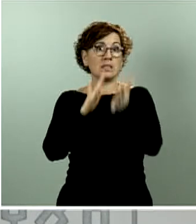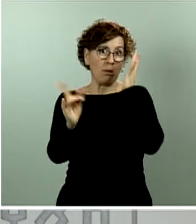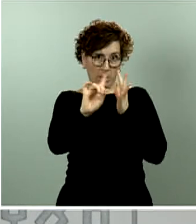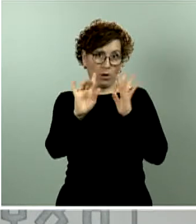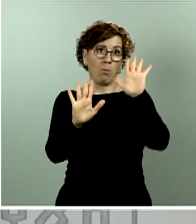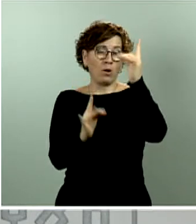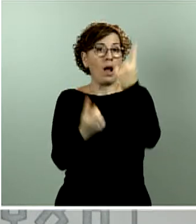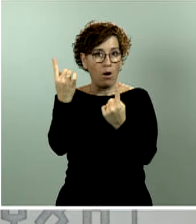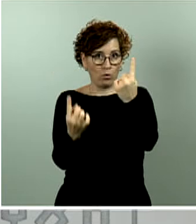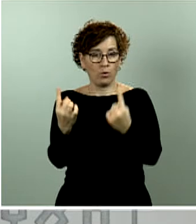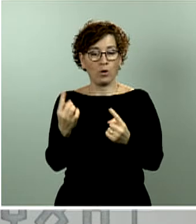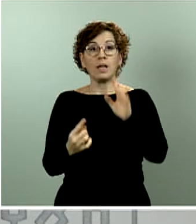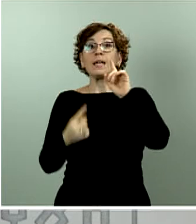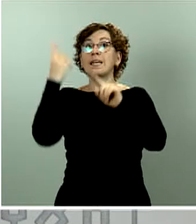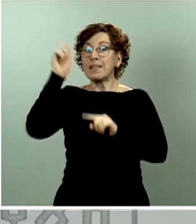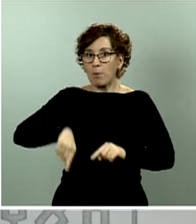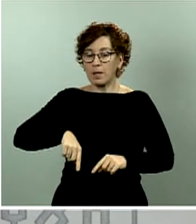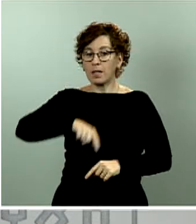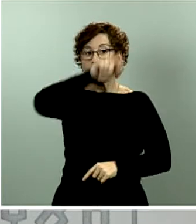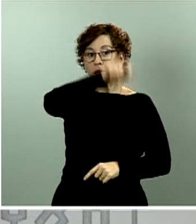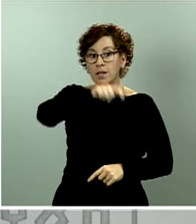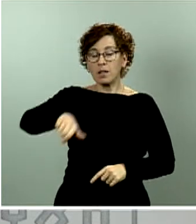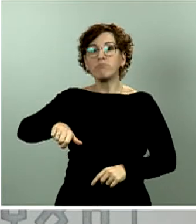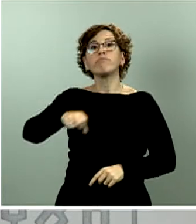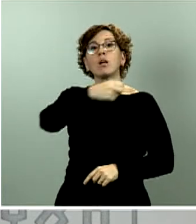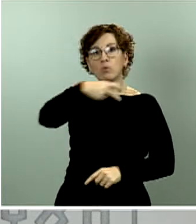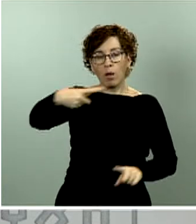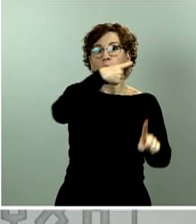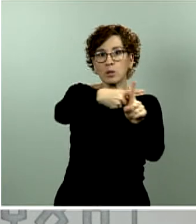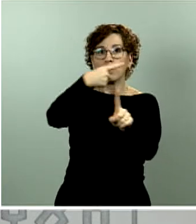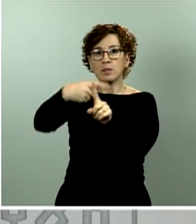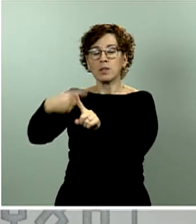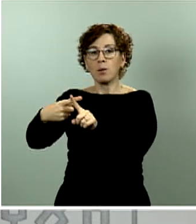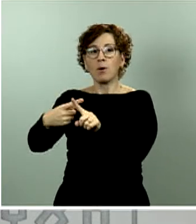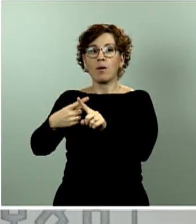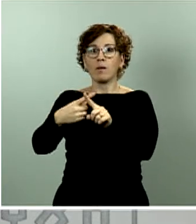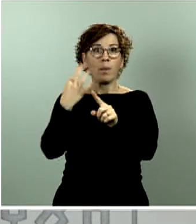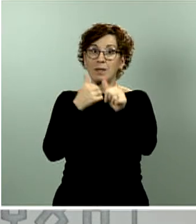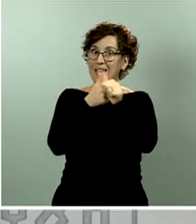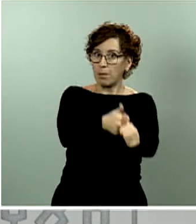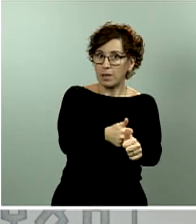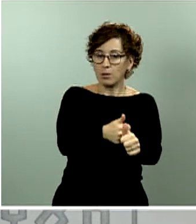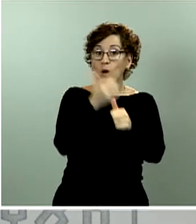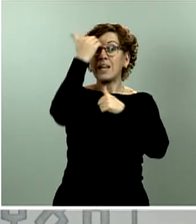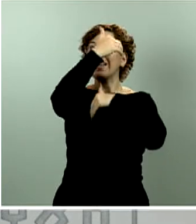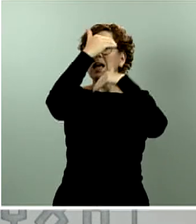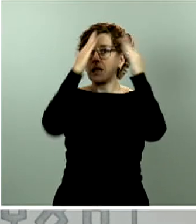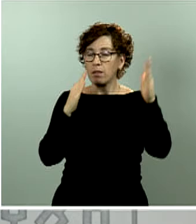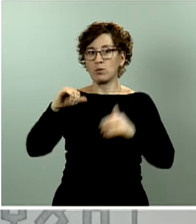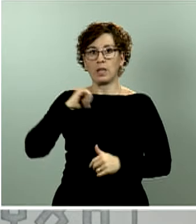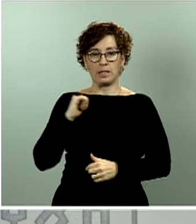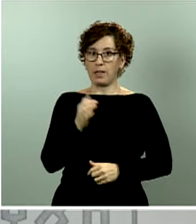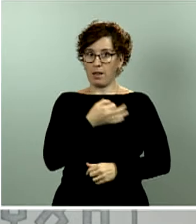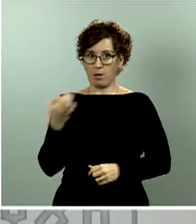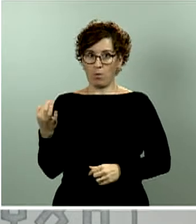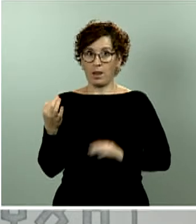los contactos de los casos que salgan positivos y atención sanitaria adecuada a aquellos que salgan positivos. Hacer pruebas de este